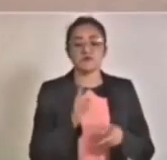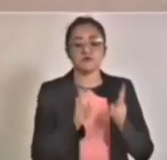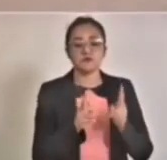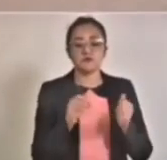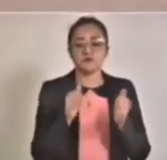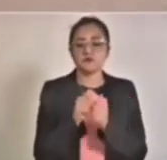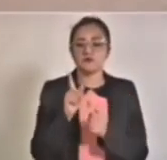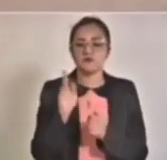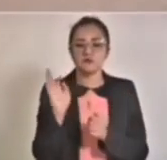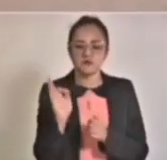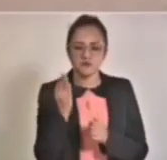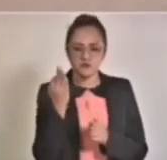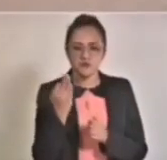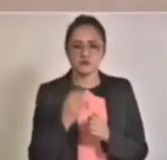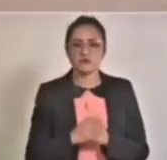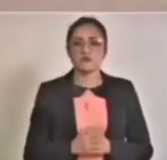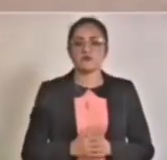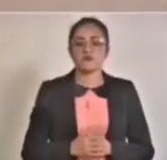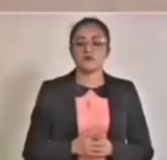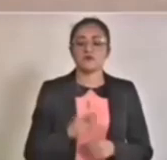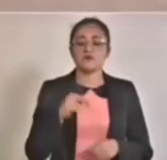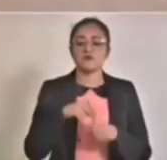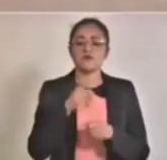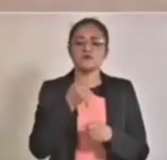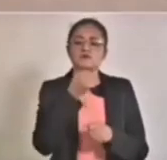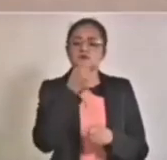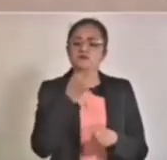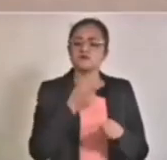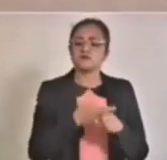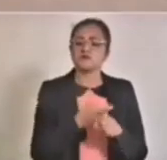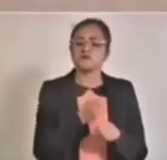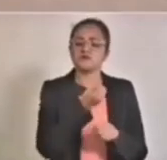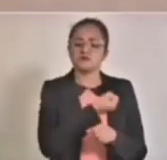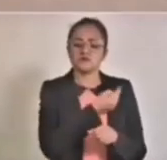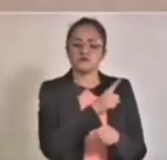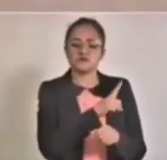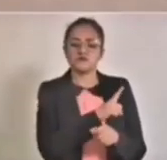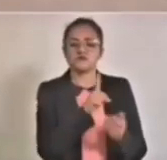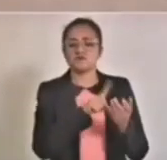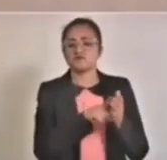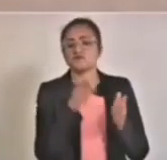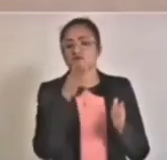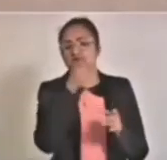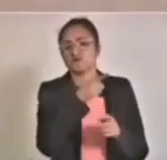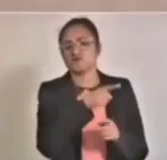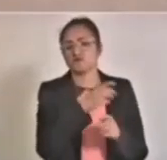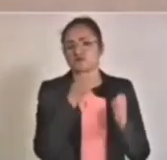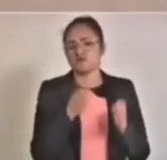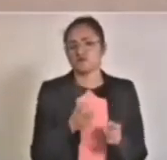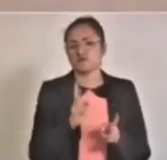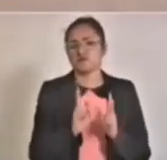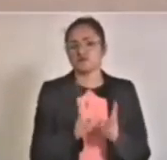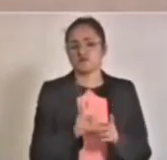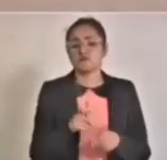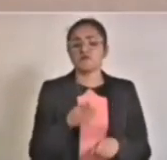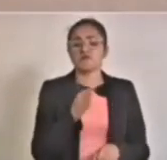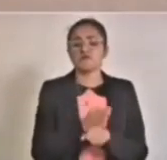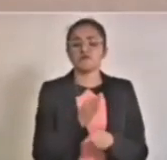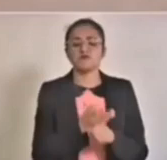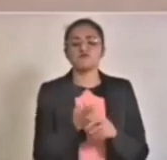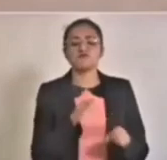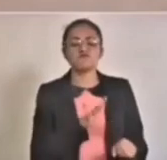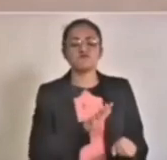hablando con la Federación, en Secretaría de Salud, para hablarle de los términos de la